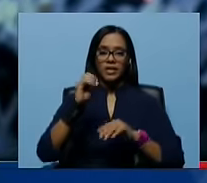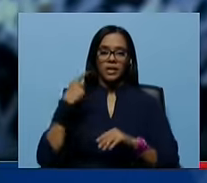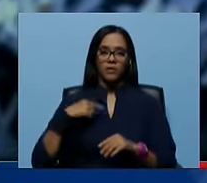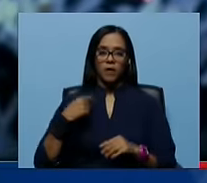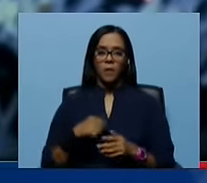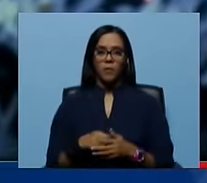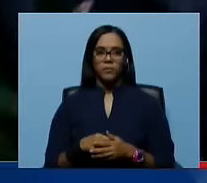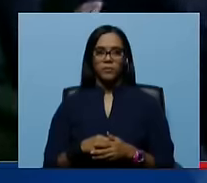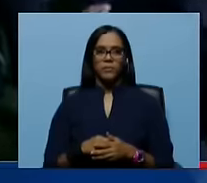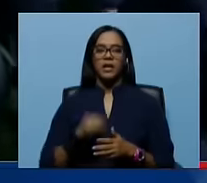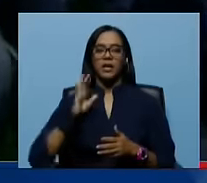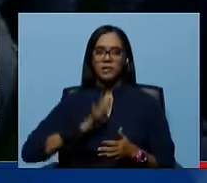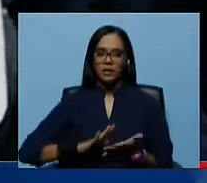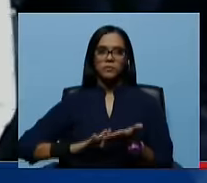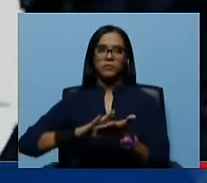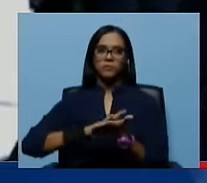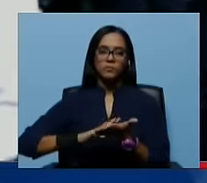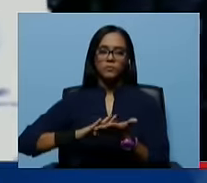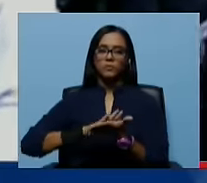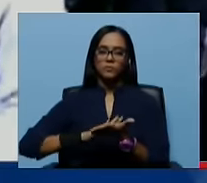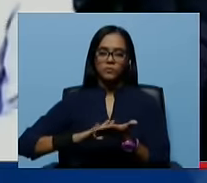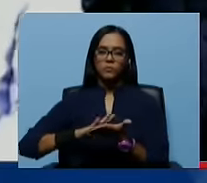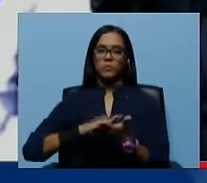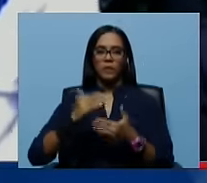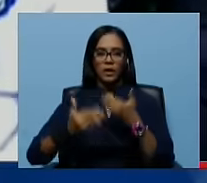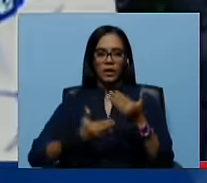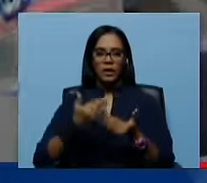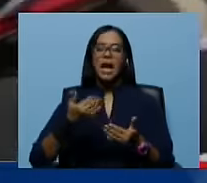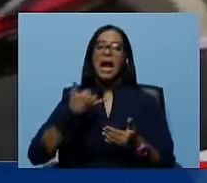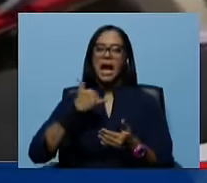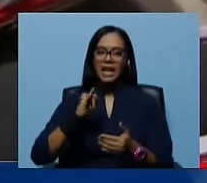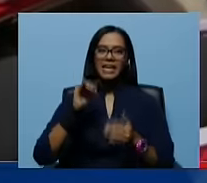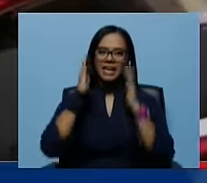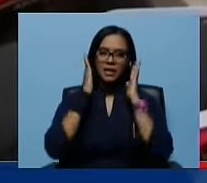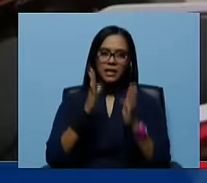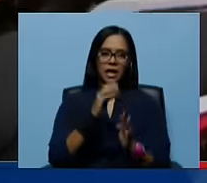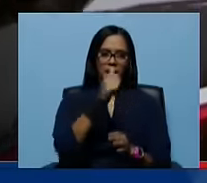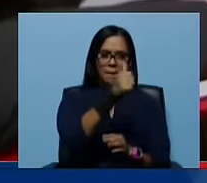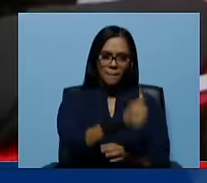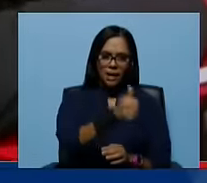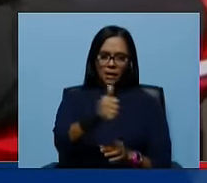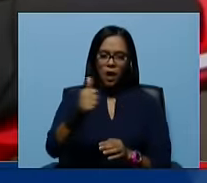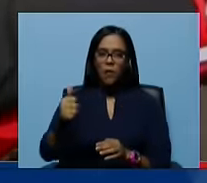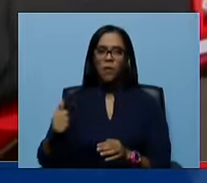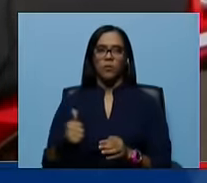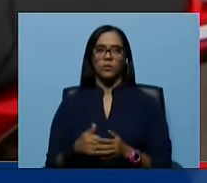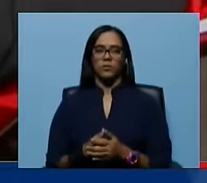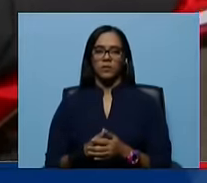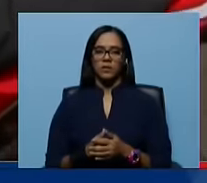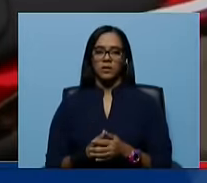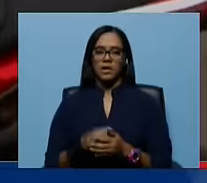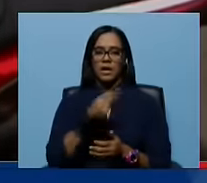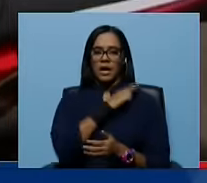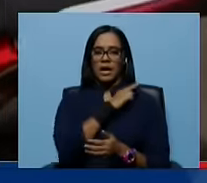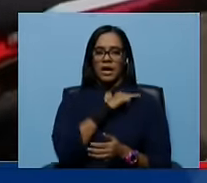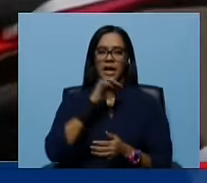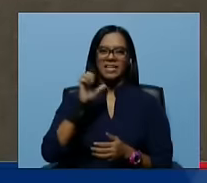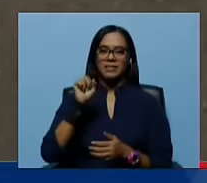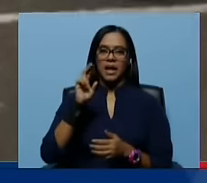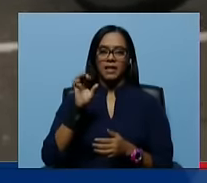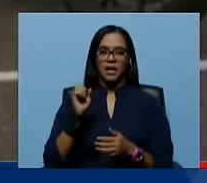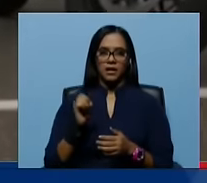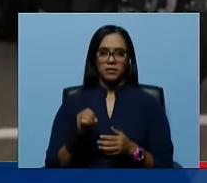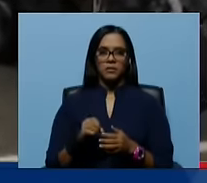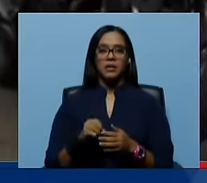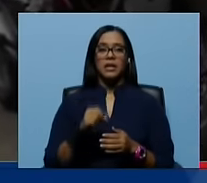Están siendo recuperados paulatinamente. Hay que atender caso por caso, general Estrada, general Santiago. Caso por